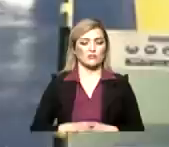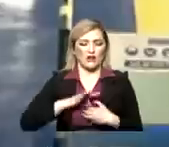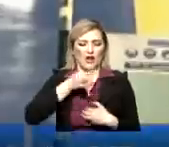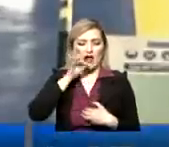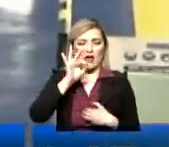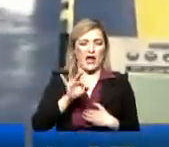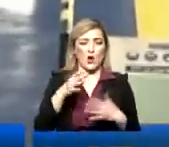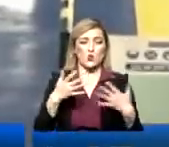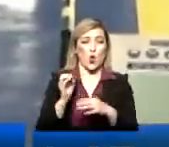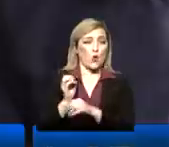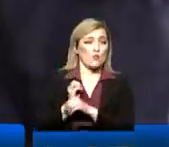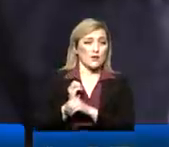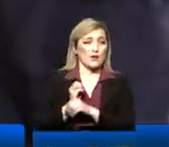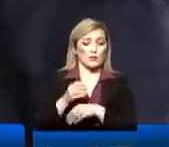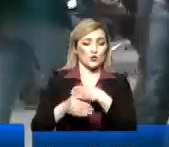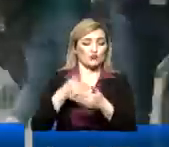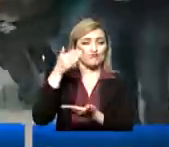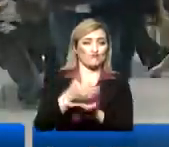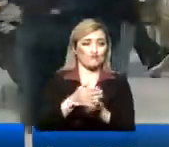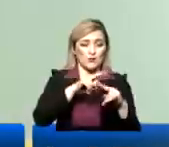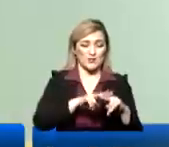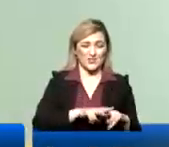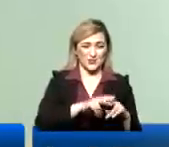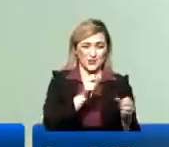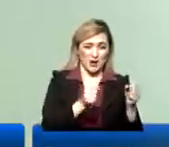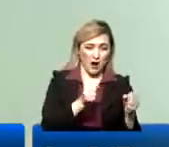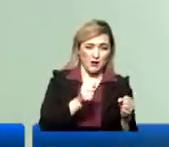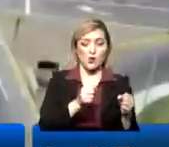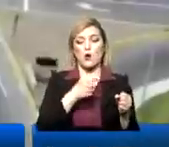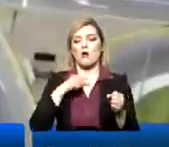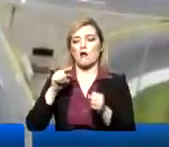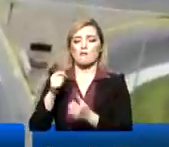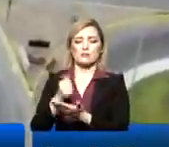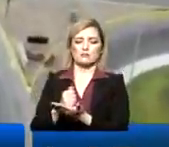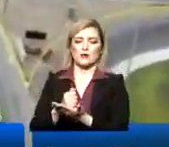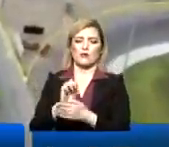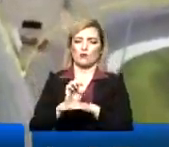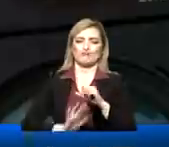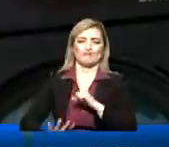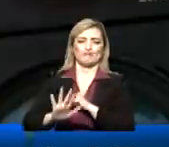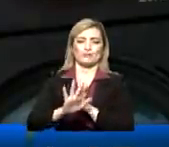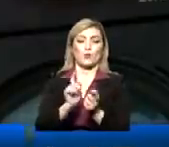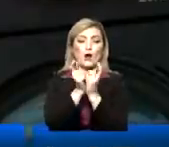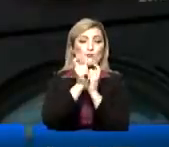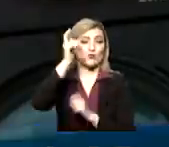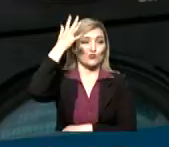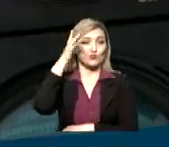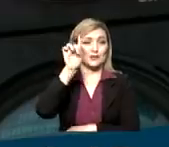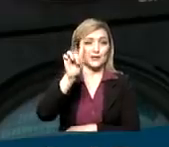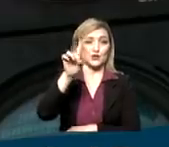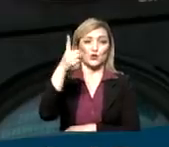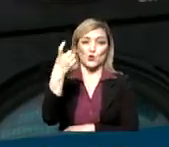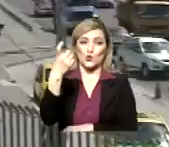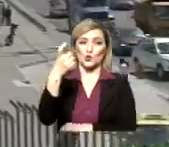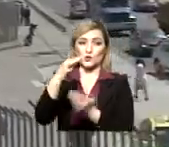a suspender los procesos de revisión y matriculación vehicular a nivel nacional. Sin embargo, con el paso a semáforo amarillo de 111